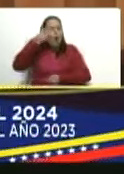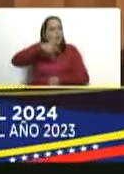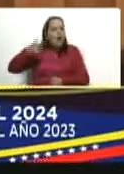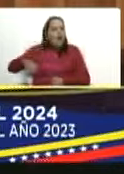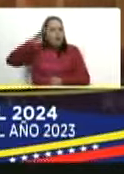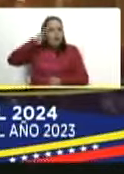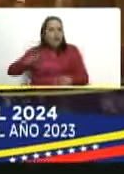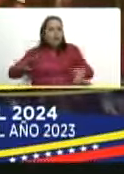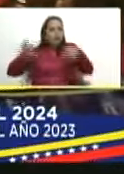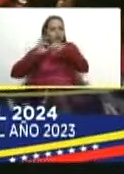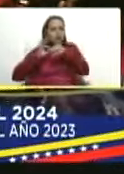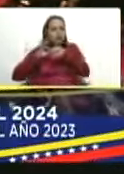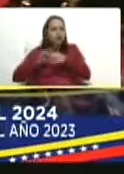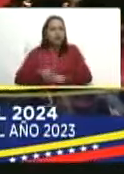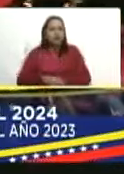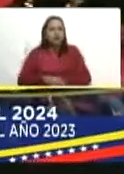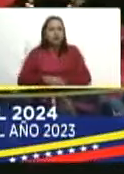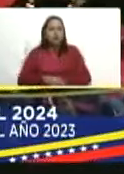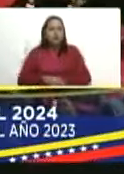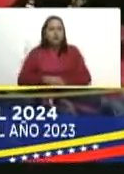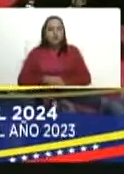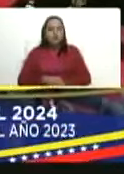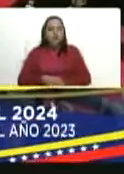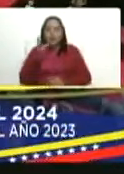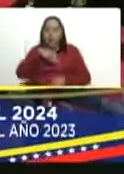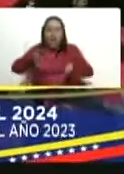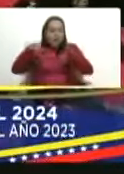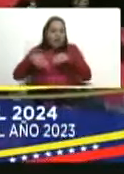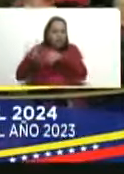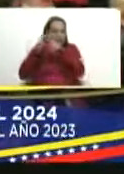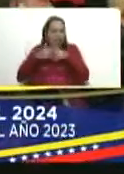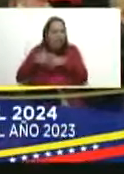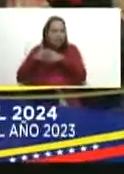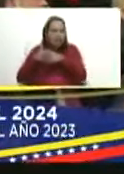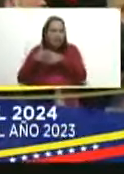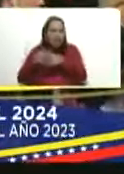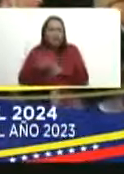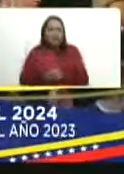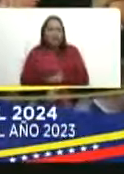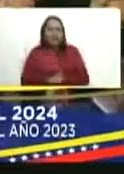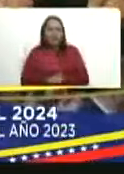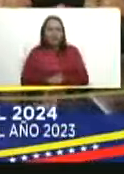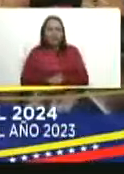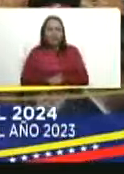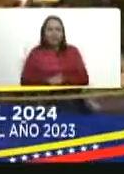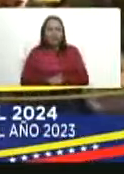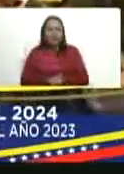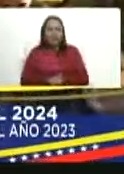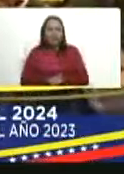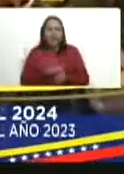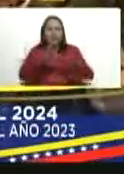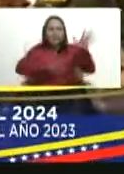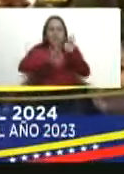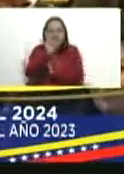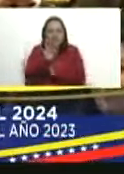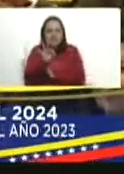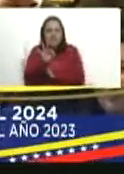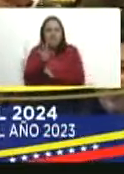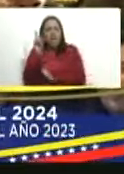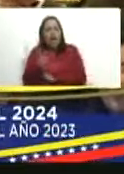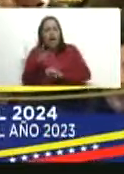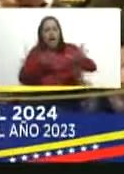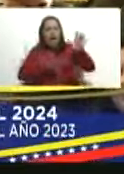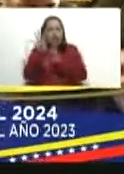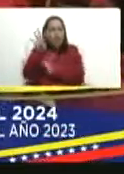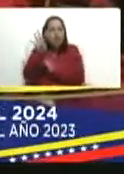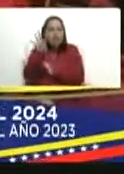cívico-militar, popular, antioligárquica, antiimperialista. 13 y 14 de abril, y